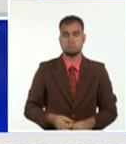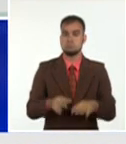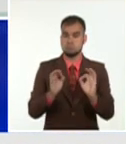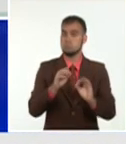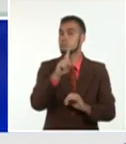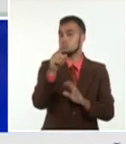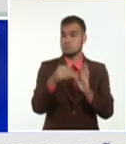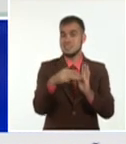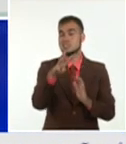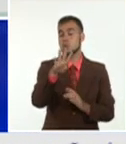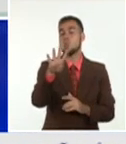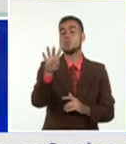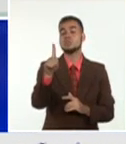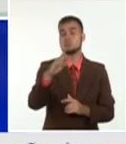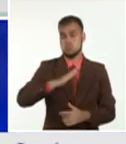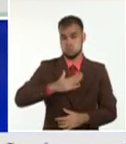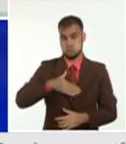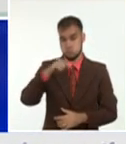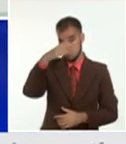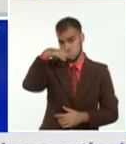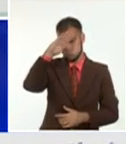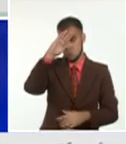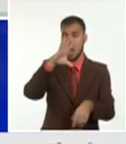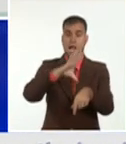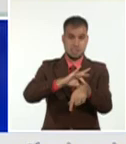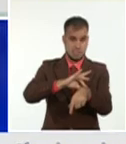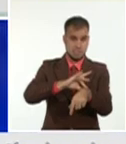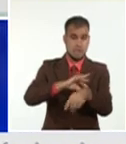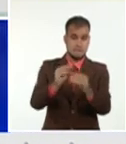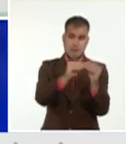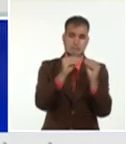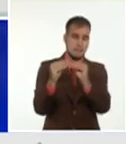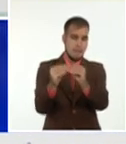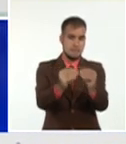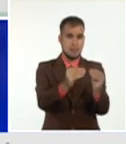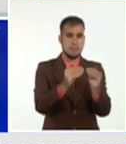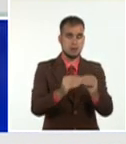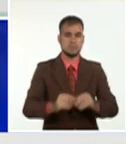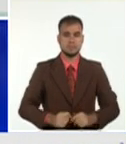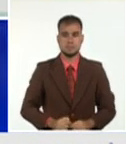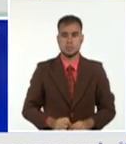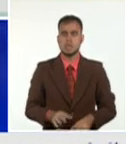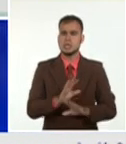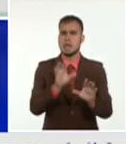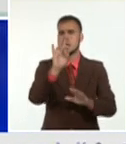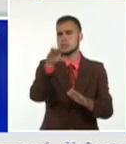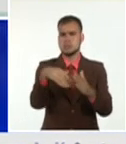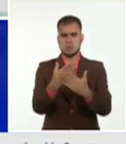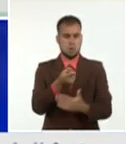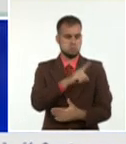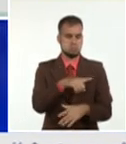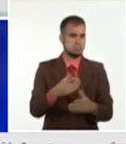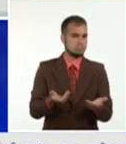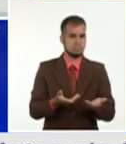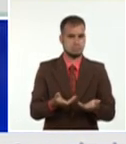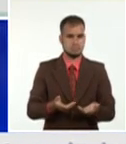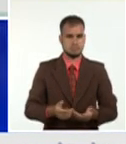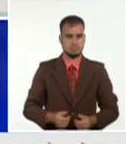1.341 casos autóctonos. Y en los últimos 15 días se han